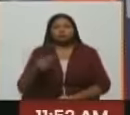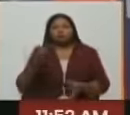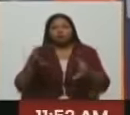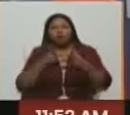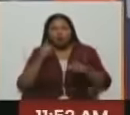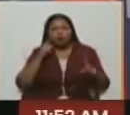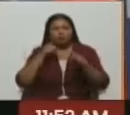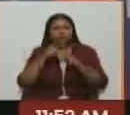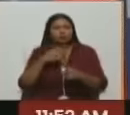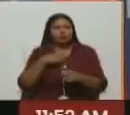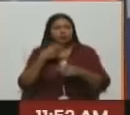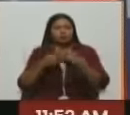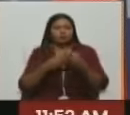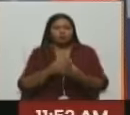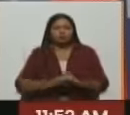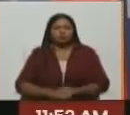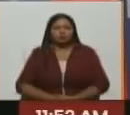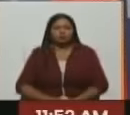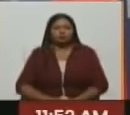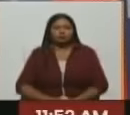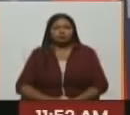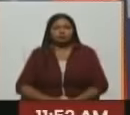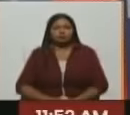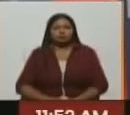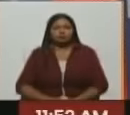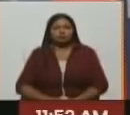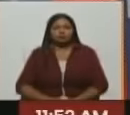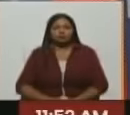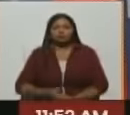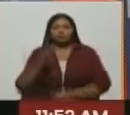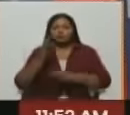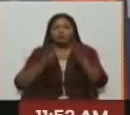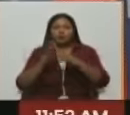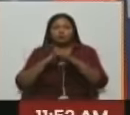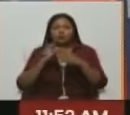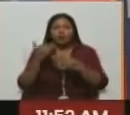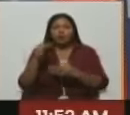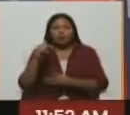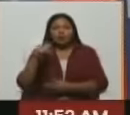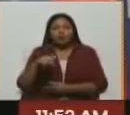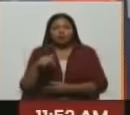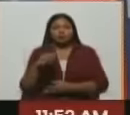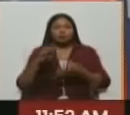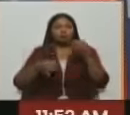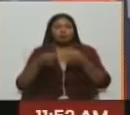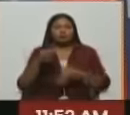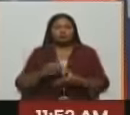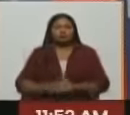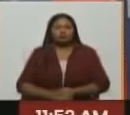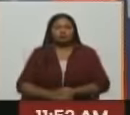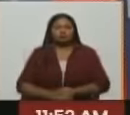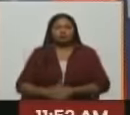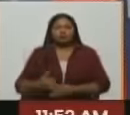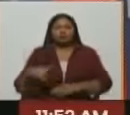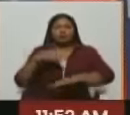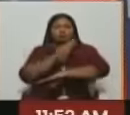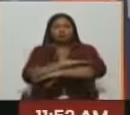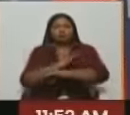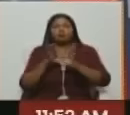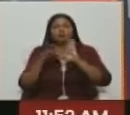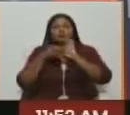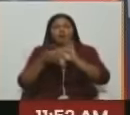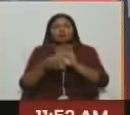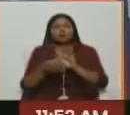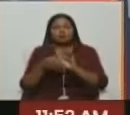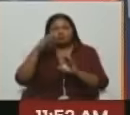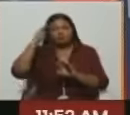objetivo. Afortunadamente, porque aquí hay justicia. Aquí actúa la unidad